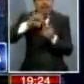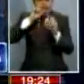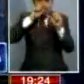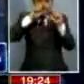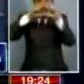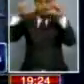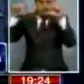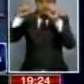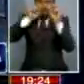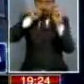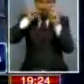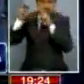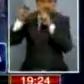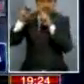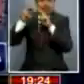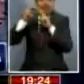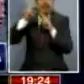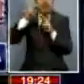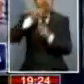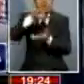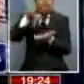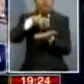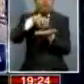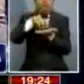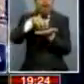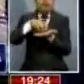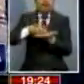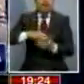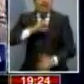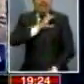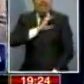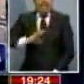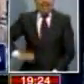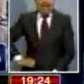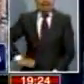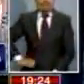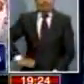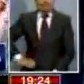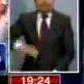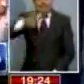allá, del pueblo cristiano.